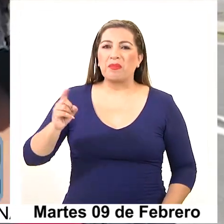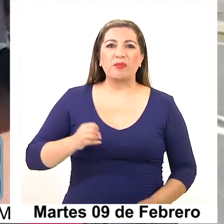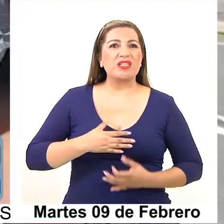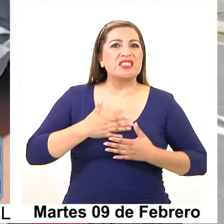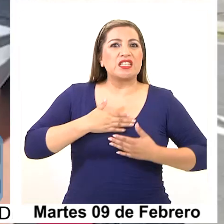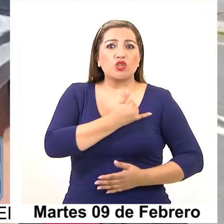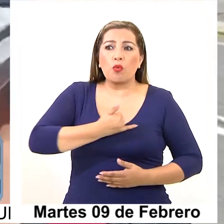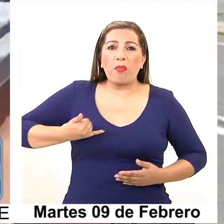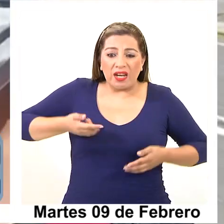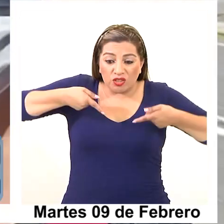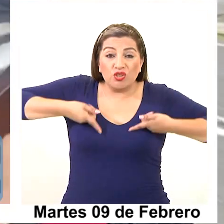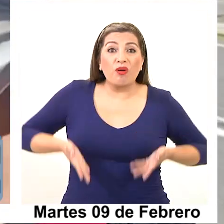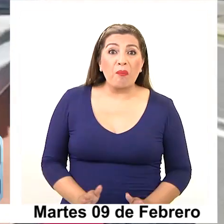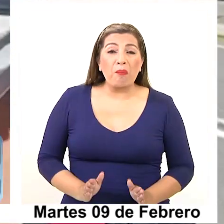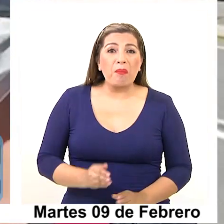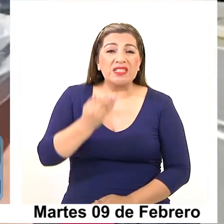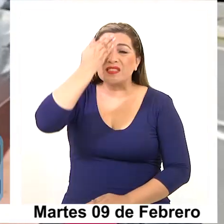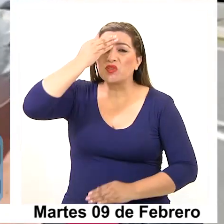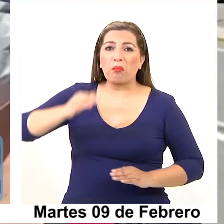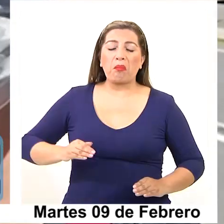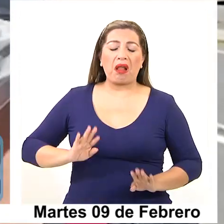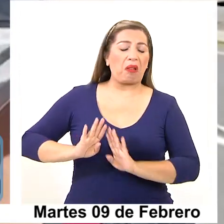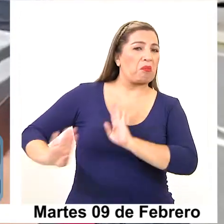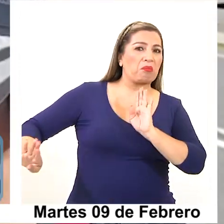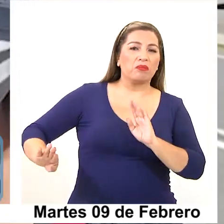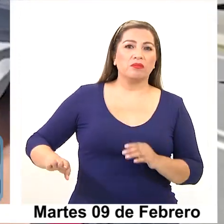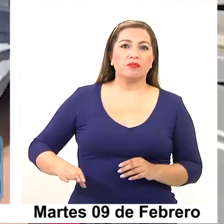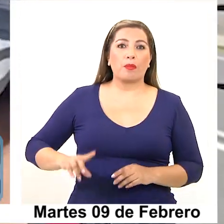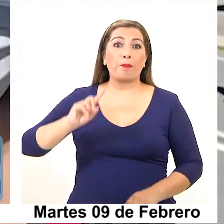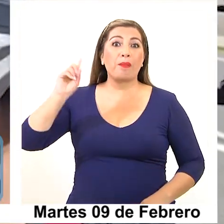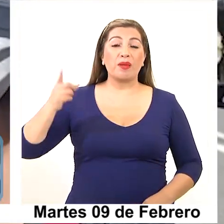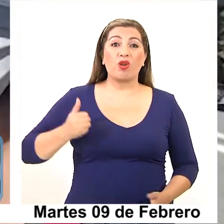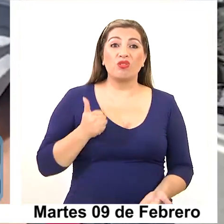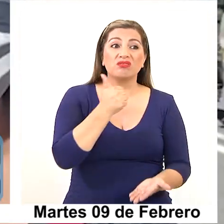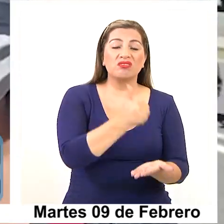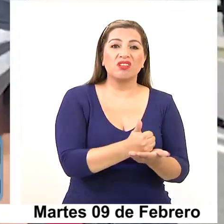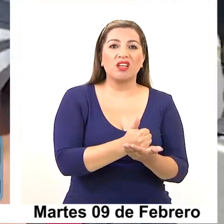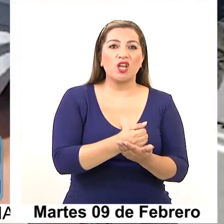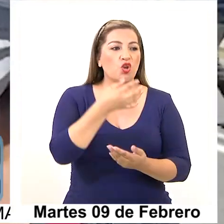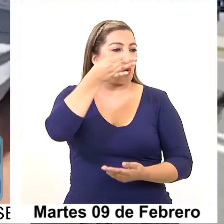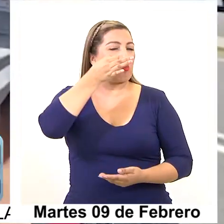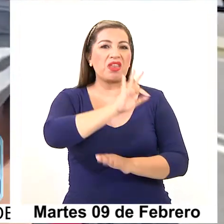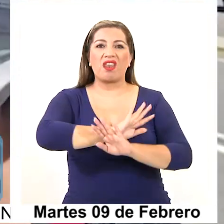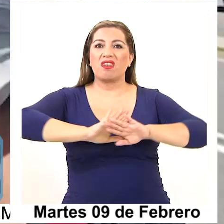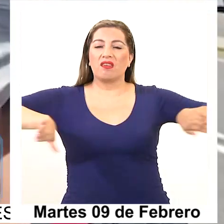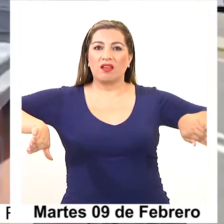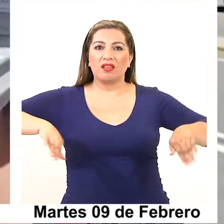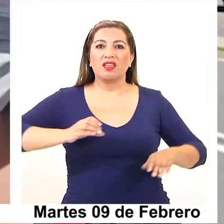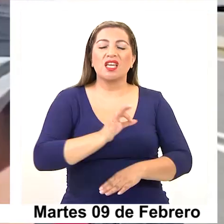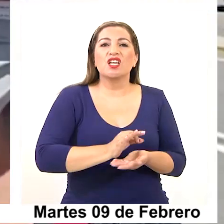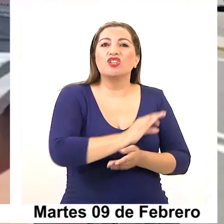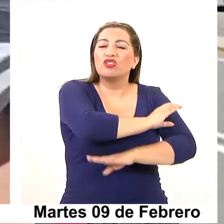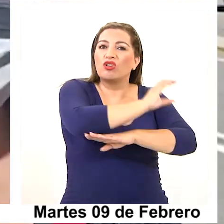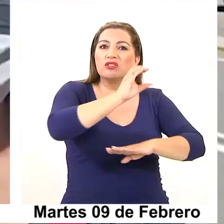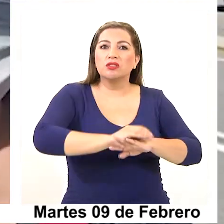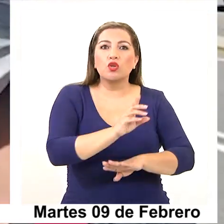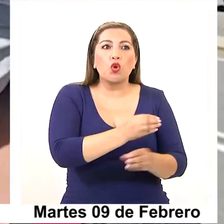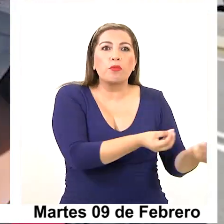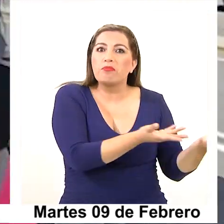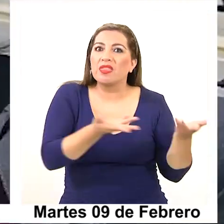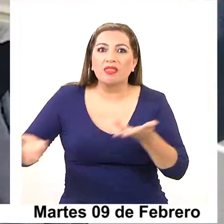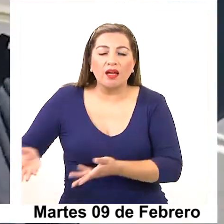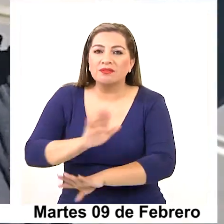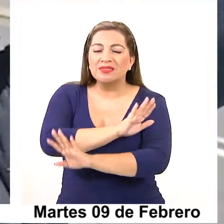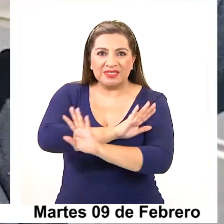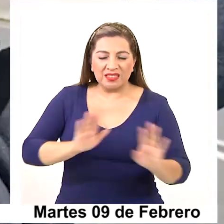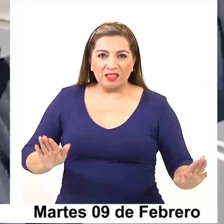como aymaras muy pasados a llevar. Primero pasaron a llevar a nuestra autoridad máxima, que es el alcalde de la comuna de Colchane. Ni siquiera lo invitaron